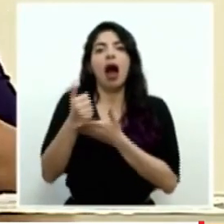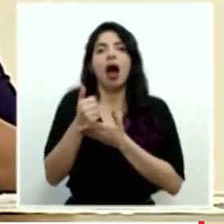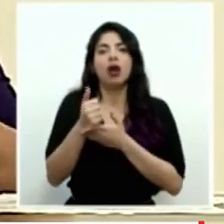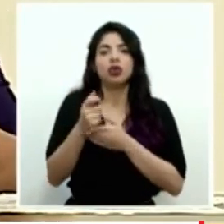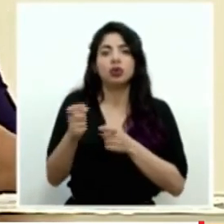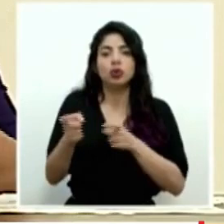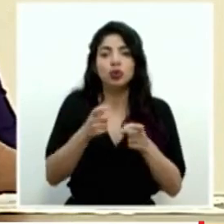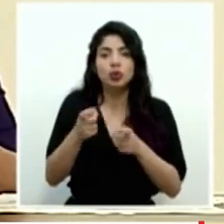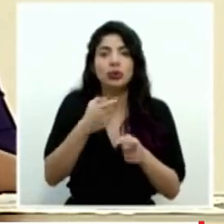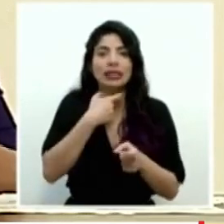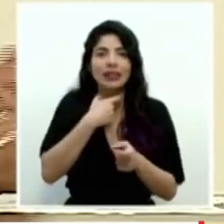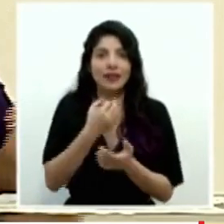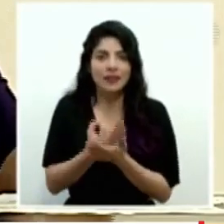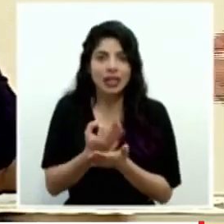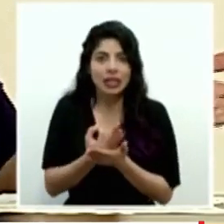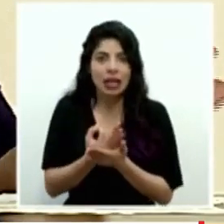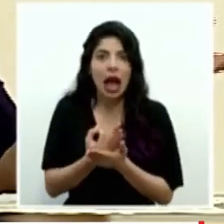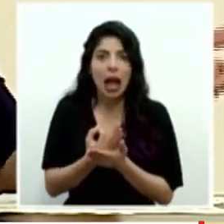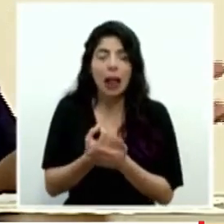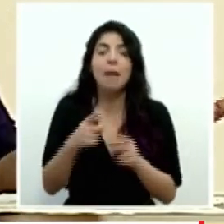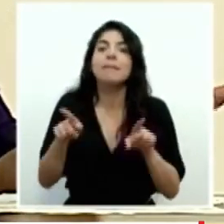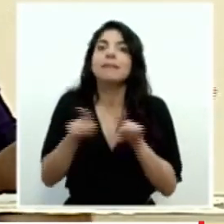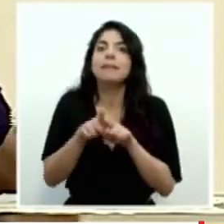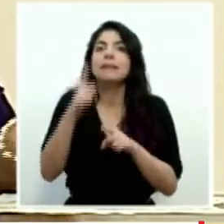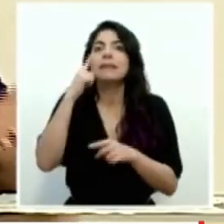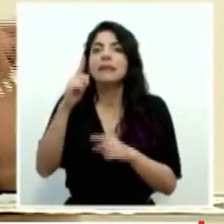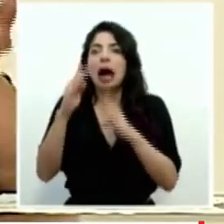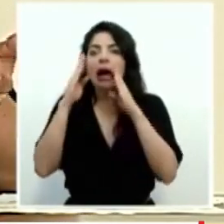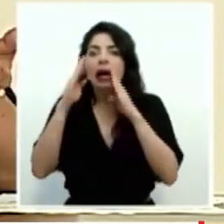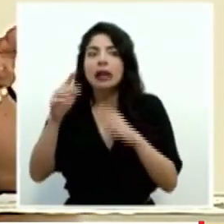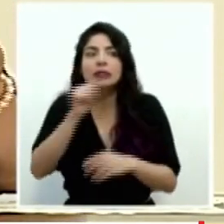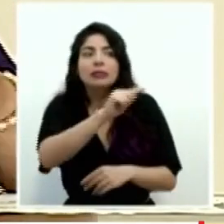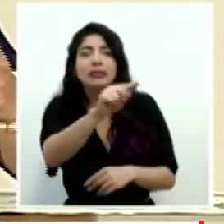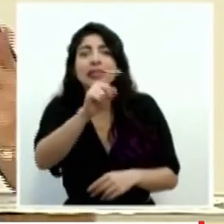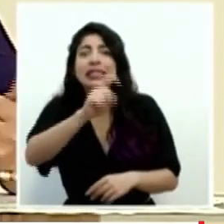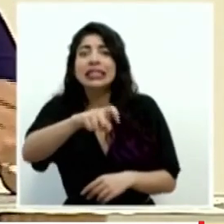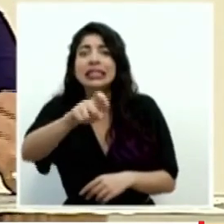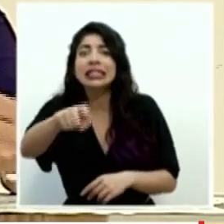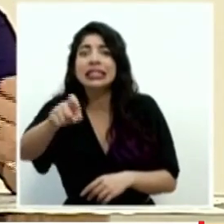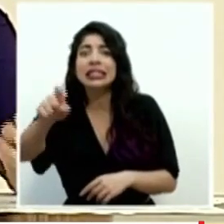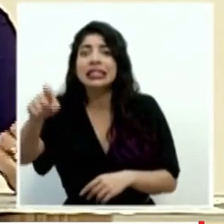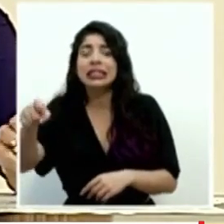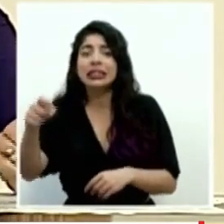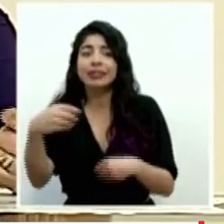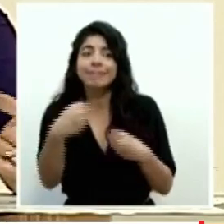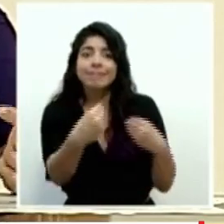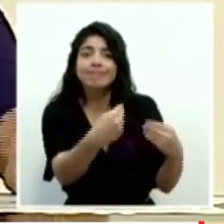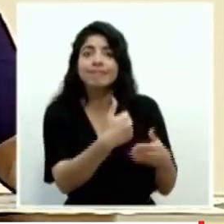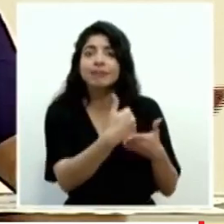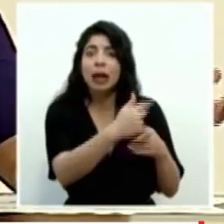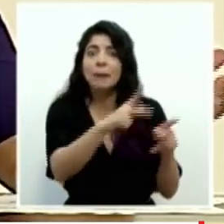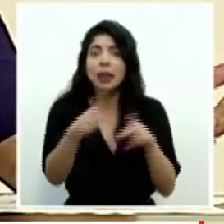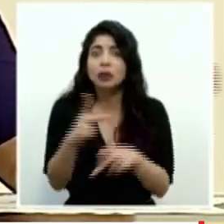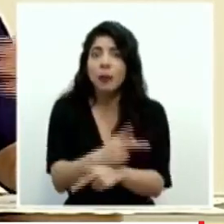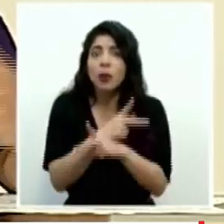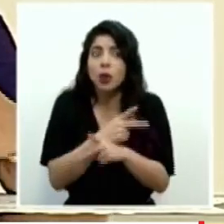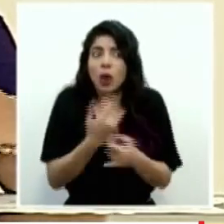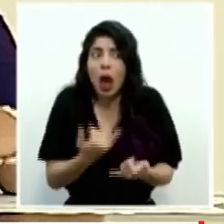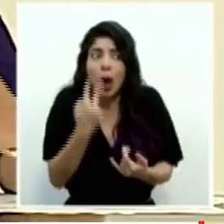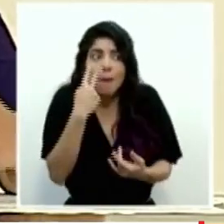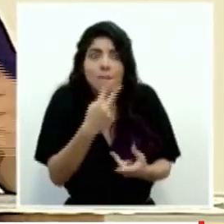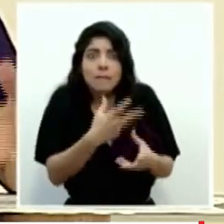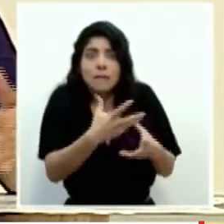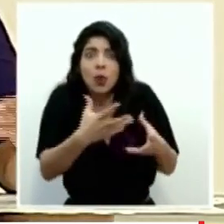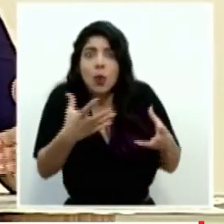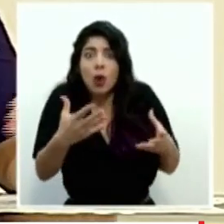poder el déficit fiscal, pero sobre todo para poder atender las necesidades cada vez más altas de protección de personas que estamos